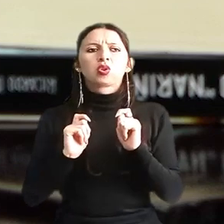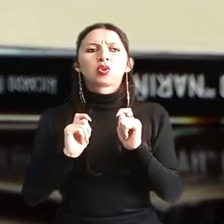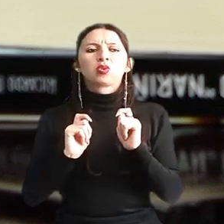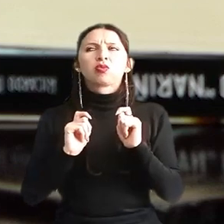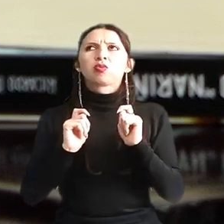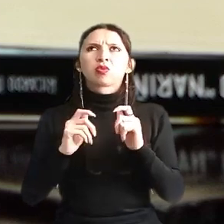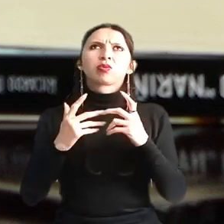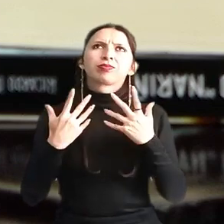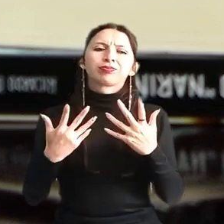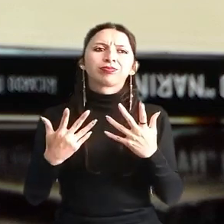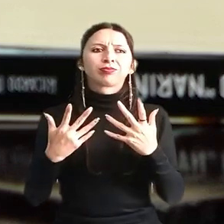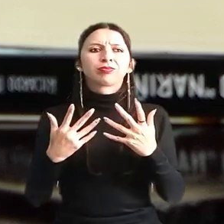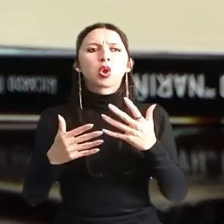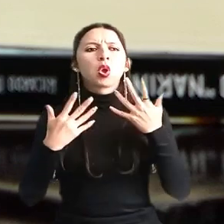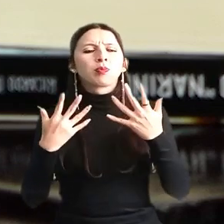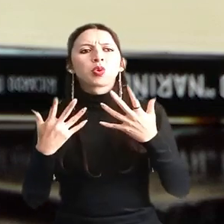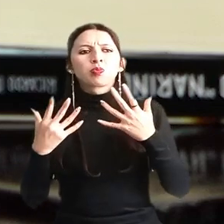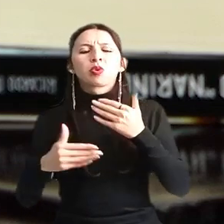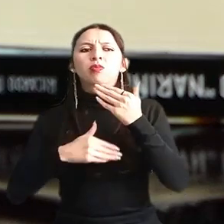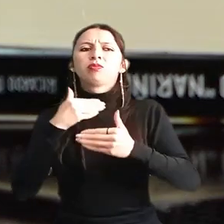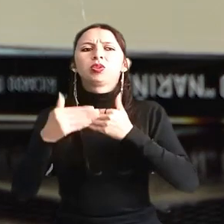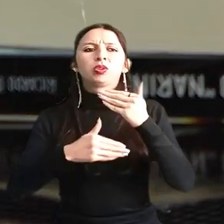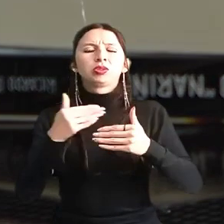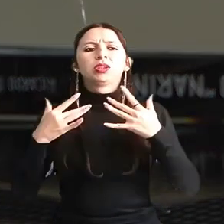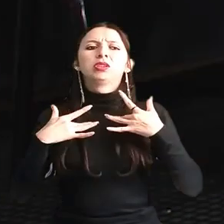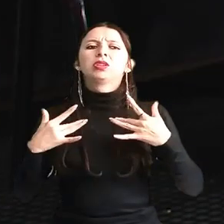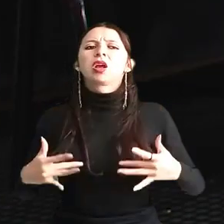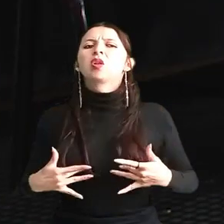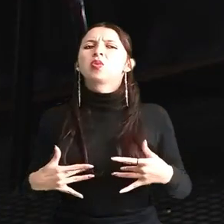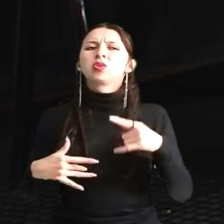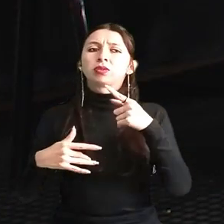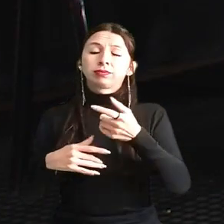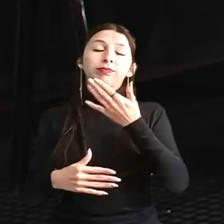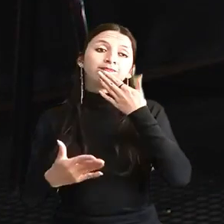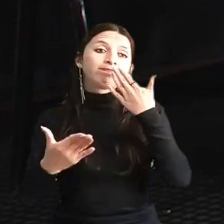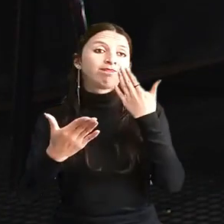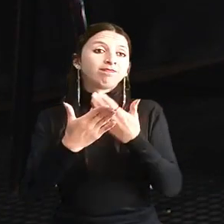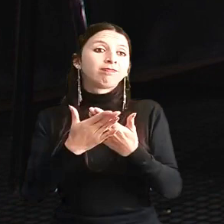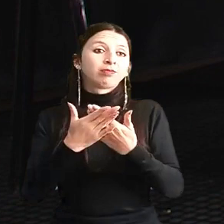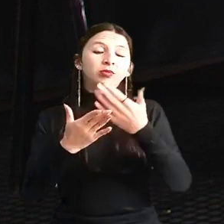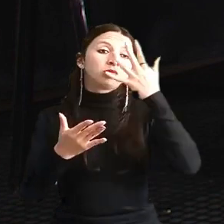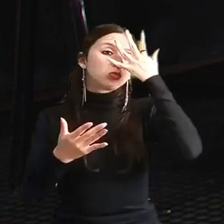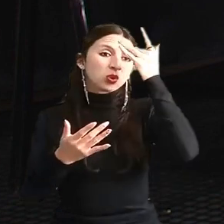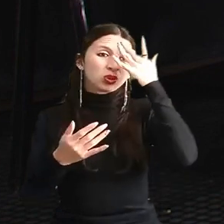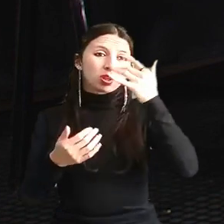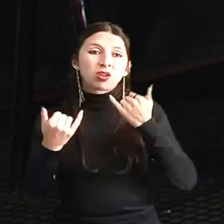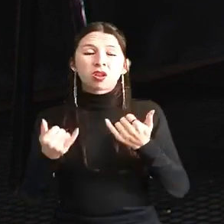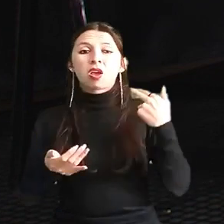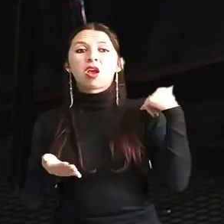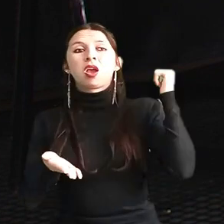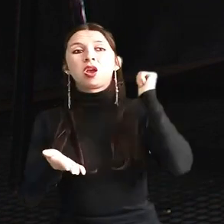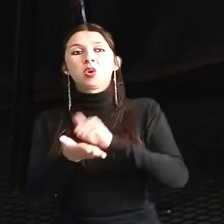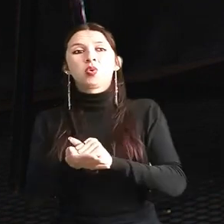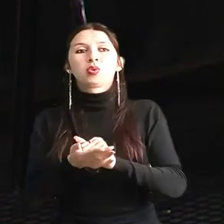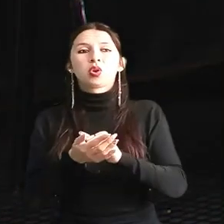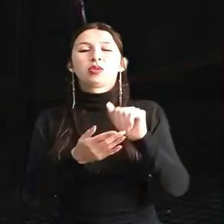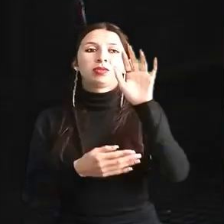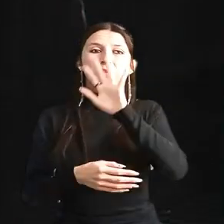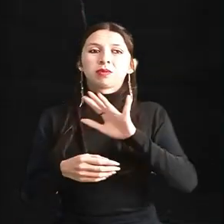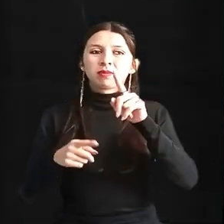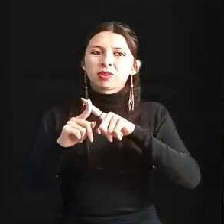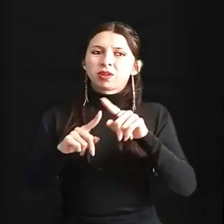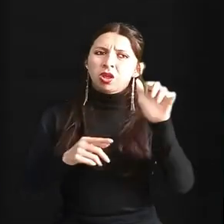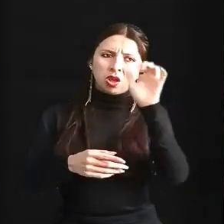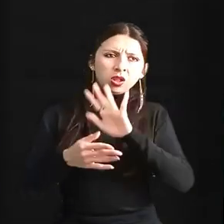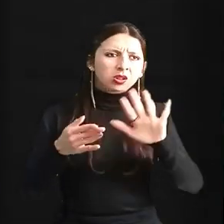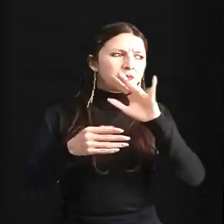ha tomado ese papel y tenemos o sea gratamente Contamos con autores nacionales altamente reconocidos e internacionales